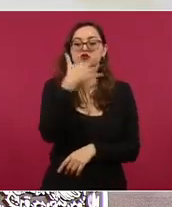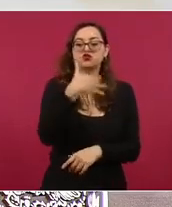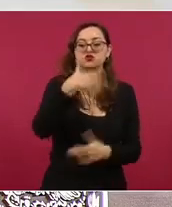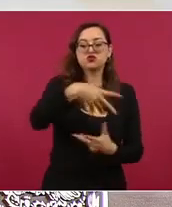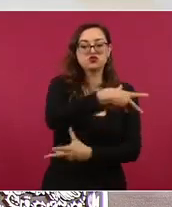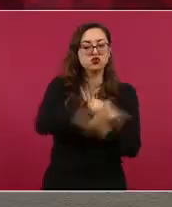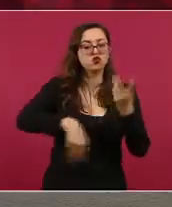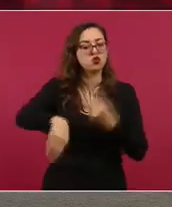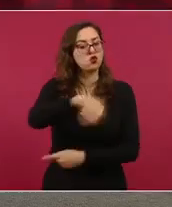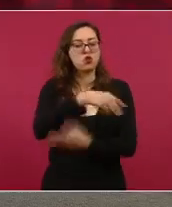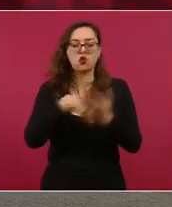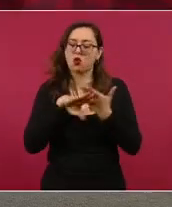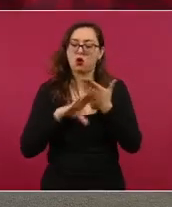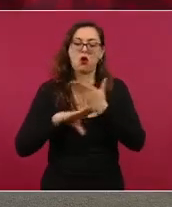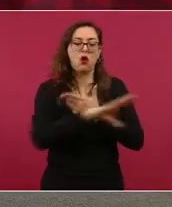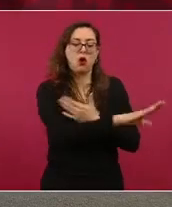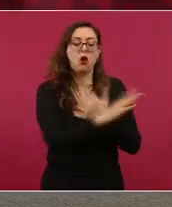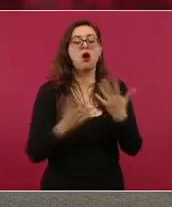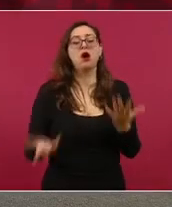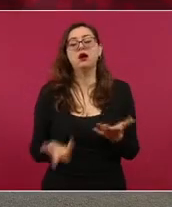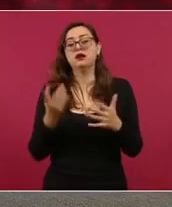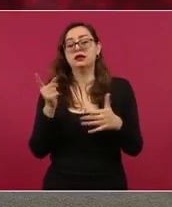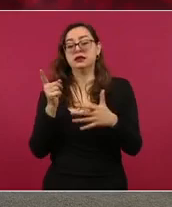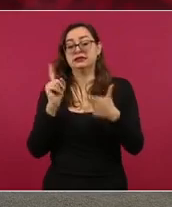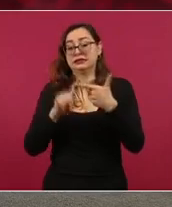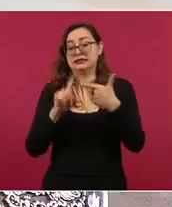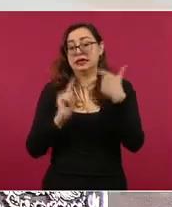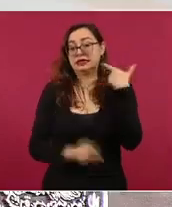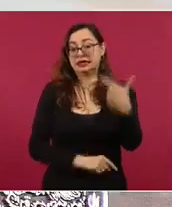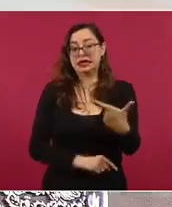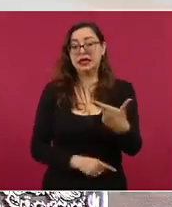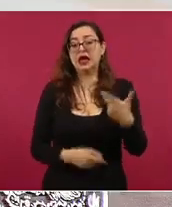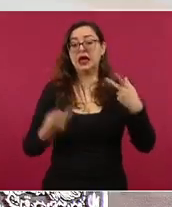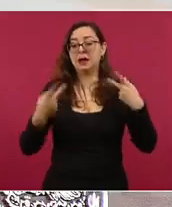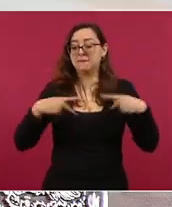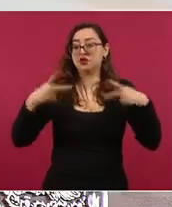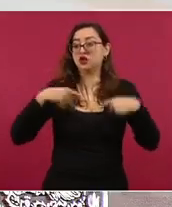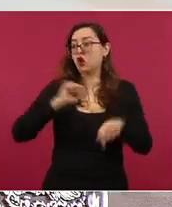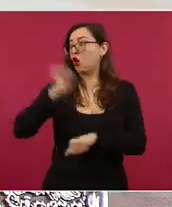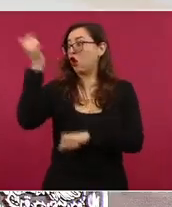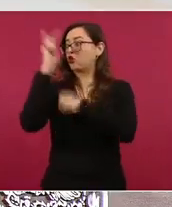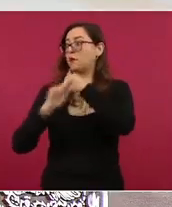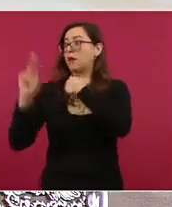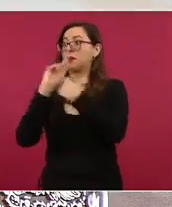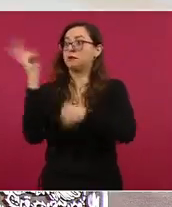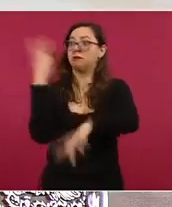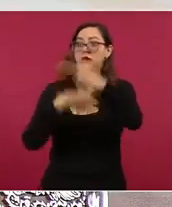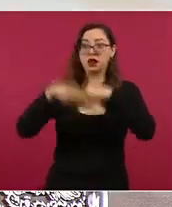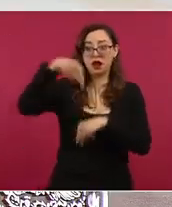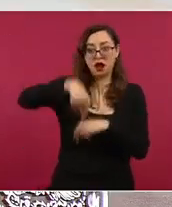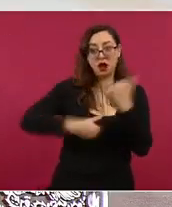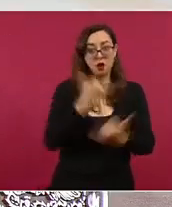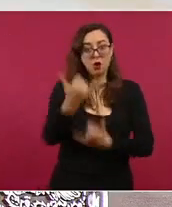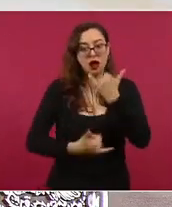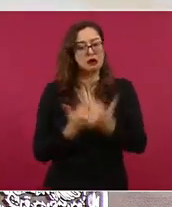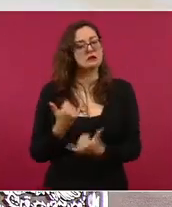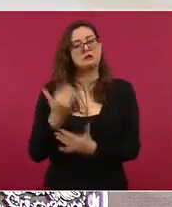cantidad de extranjeros autorizados para jugar en la cancha y para que tenga cada club, para que tenga más